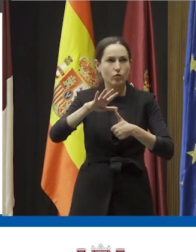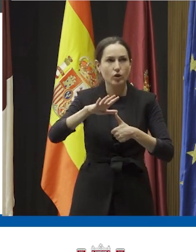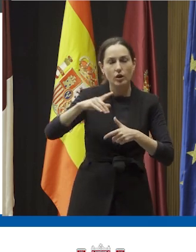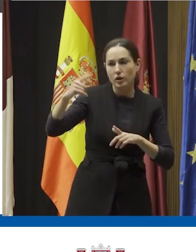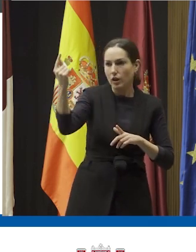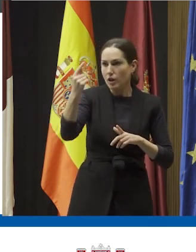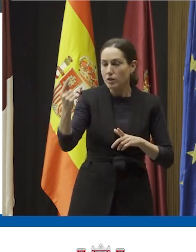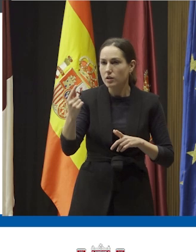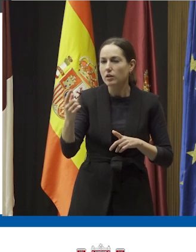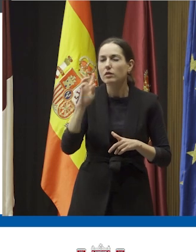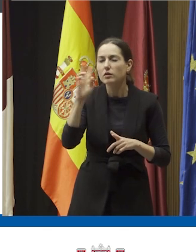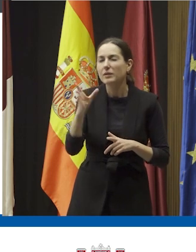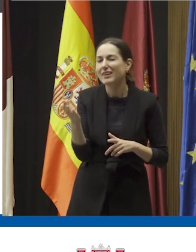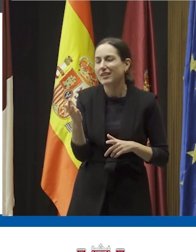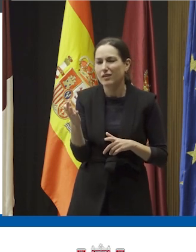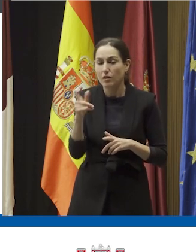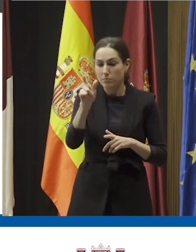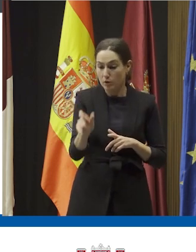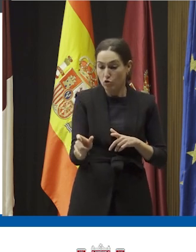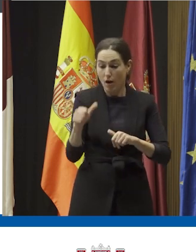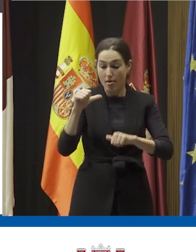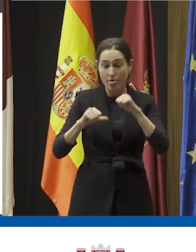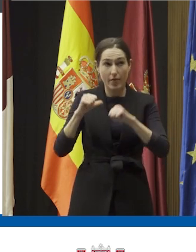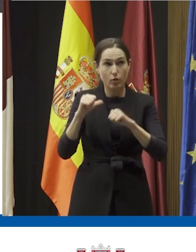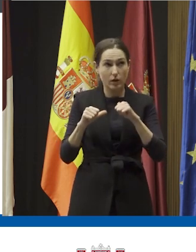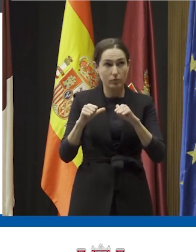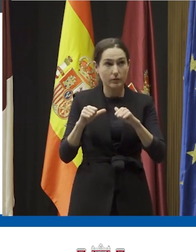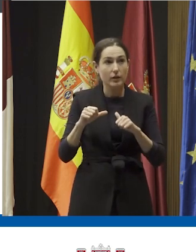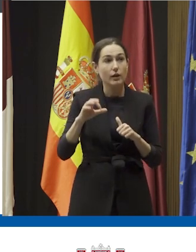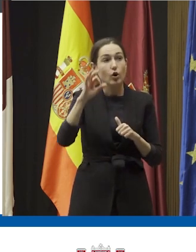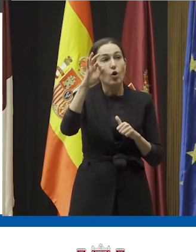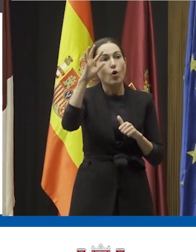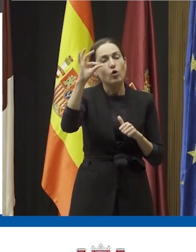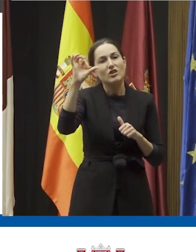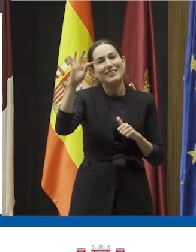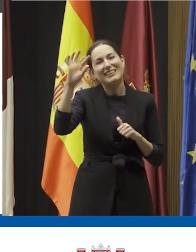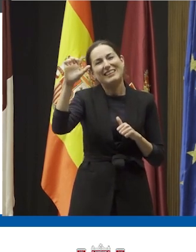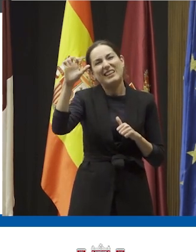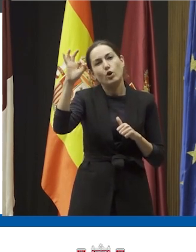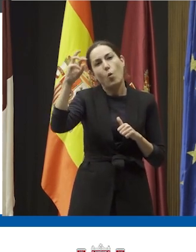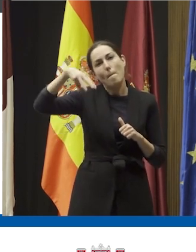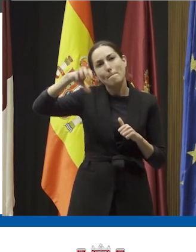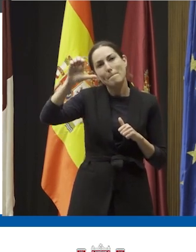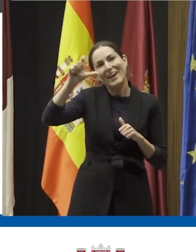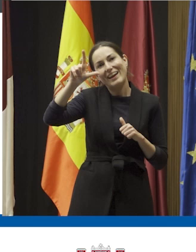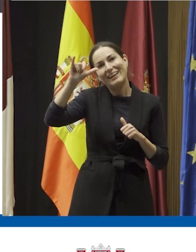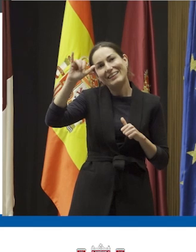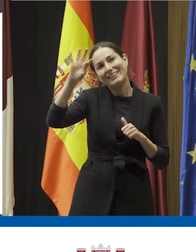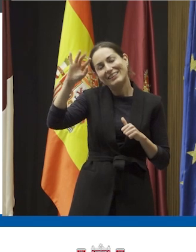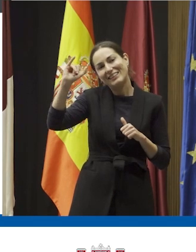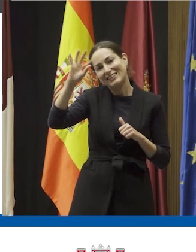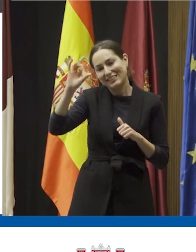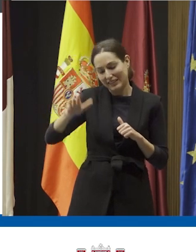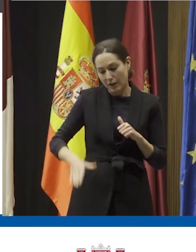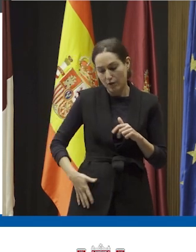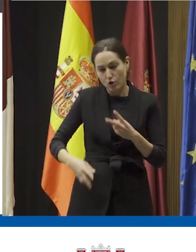el cirujano está haciendo el tratamiento de una osteomelitis de un fémur, ¿lo ven? Con su chaqueta, su corbata, ¿no? Ningún